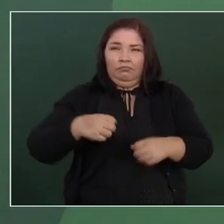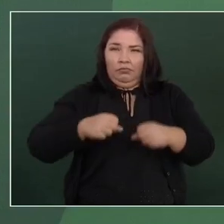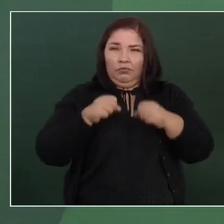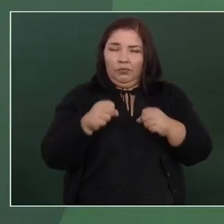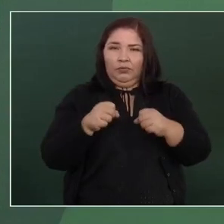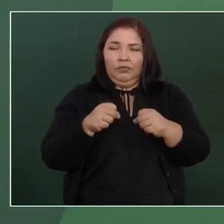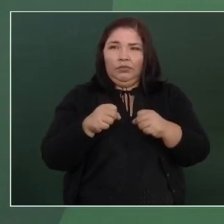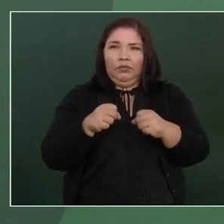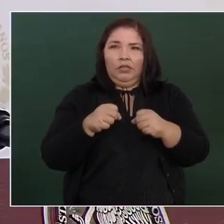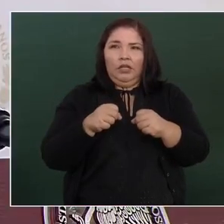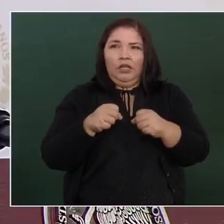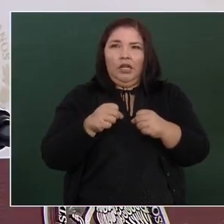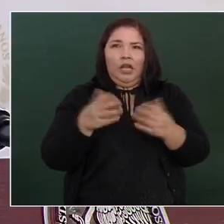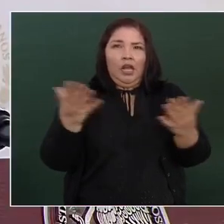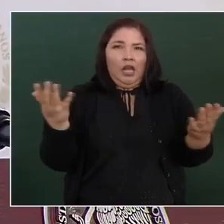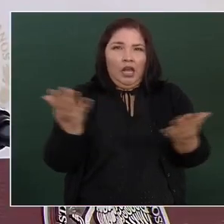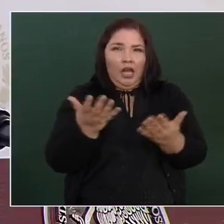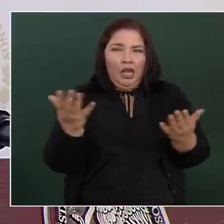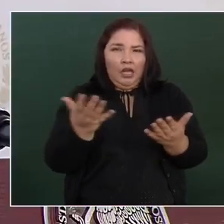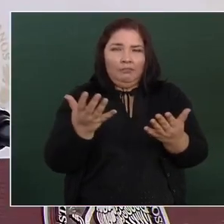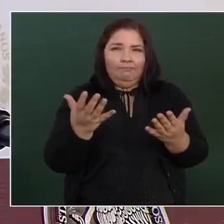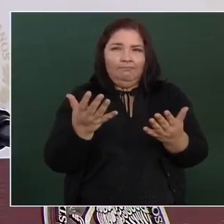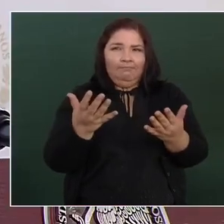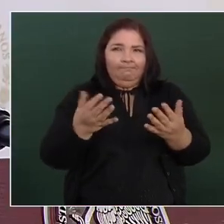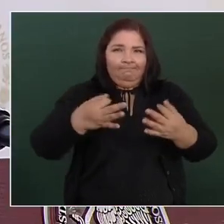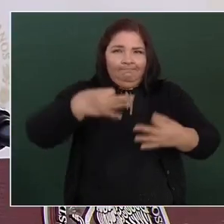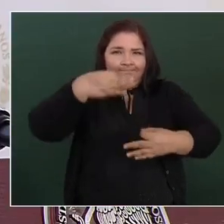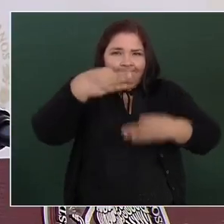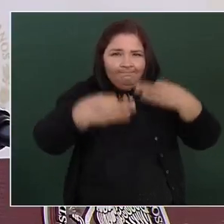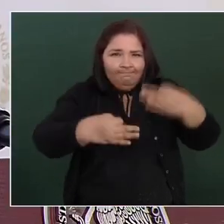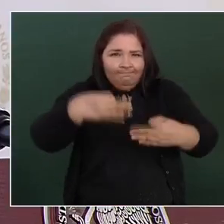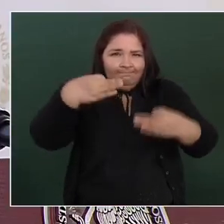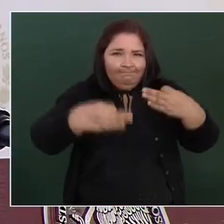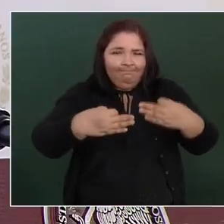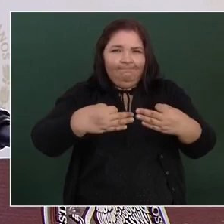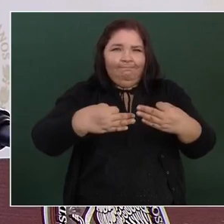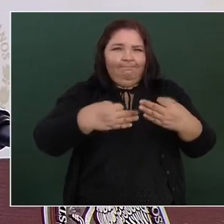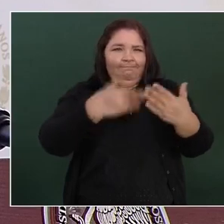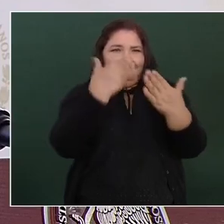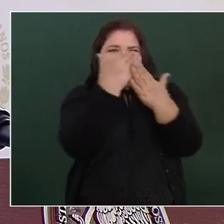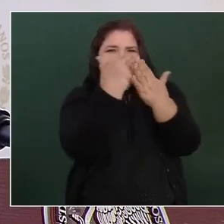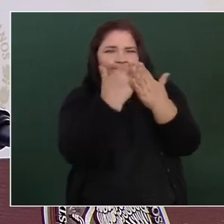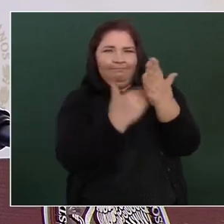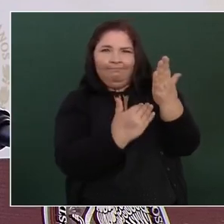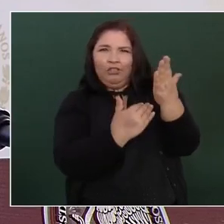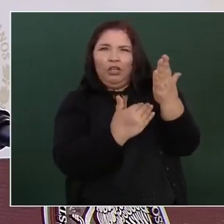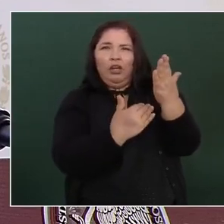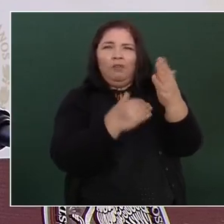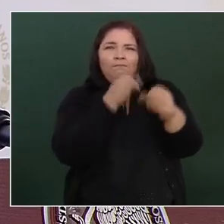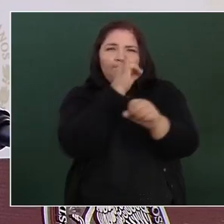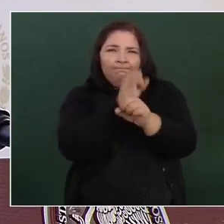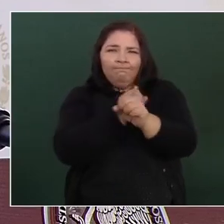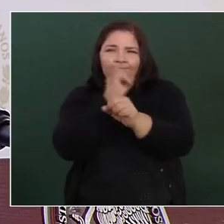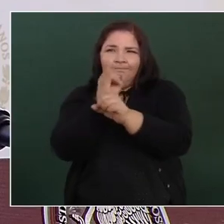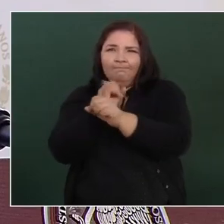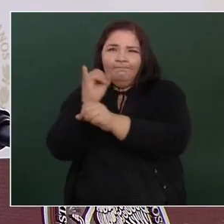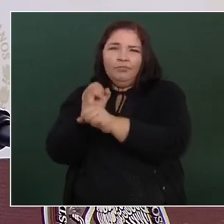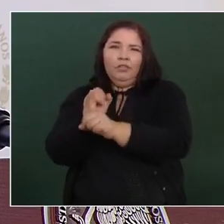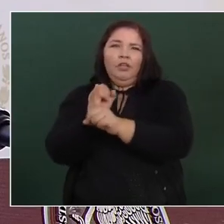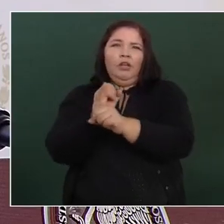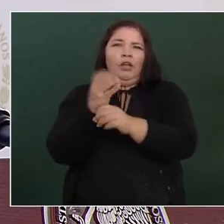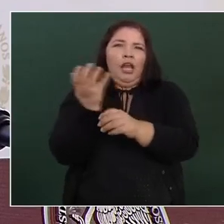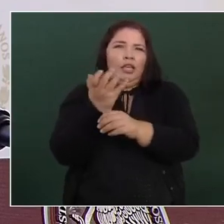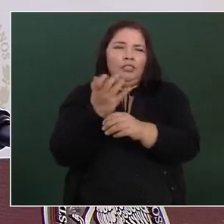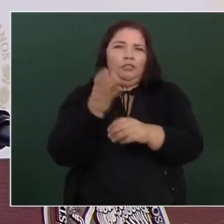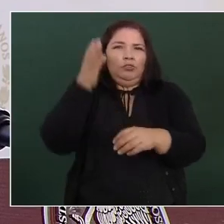para que sea aplicado con toda la amplitud el protocolo homologado de investigación por